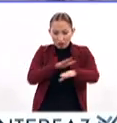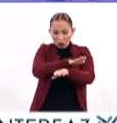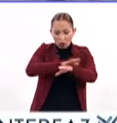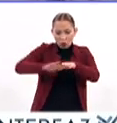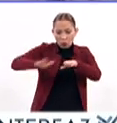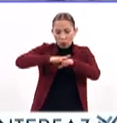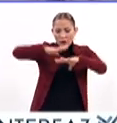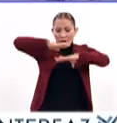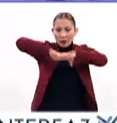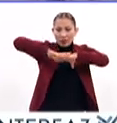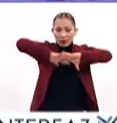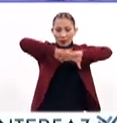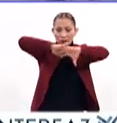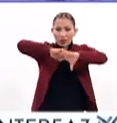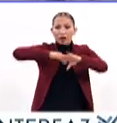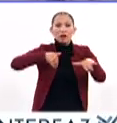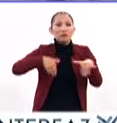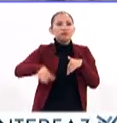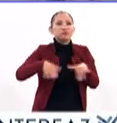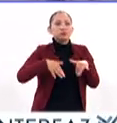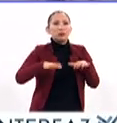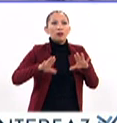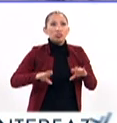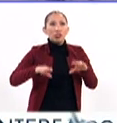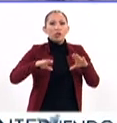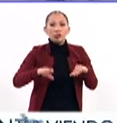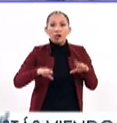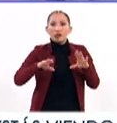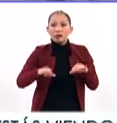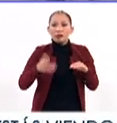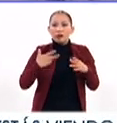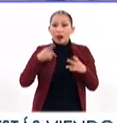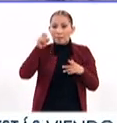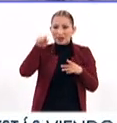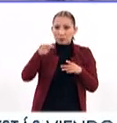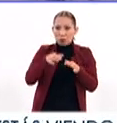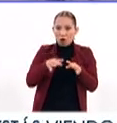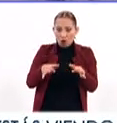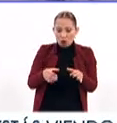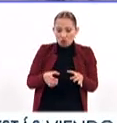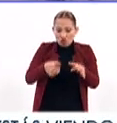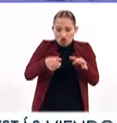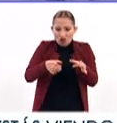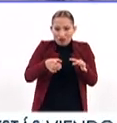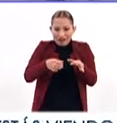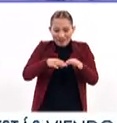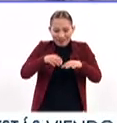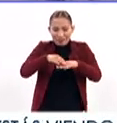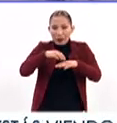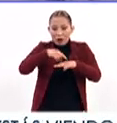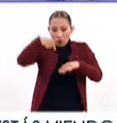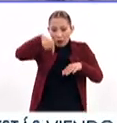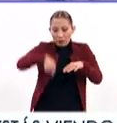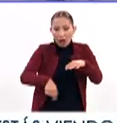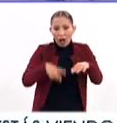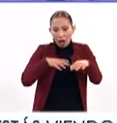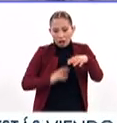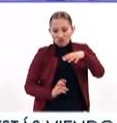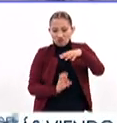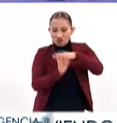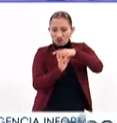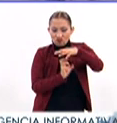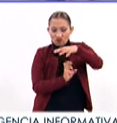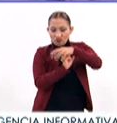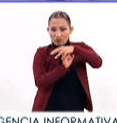con rejilla, y cuando camina uno por ahí parece que el poste mismo saliera del piso, claro. Pero hacia abajo está el